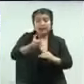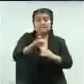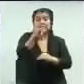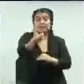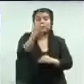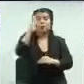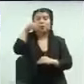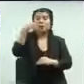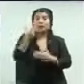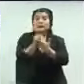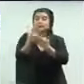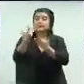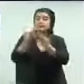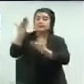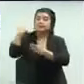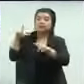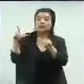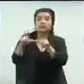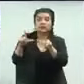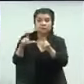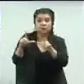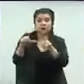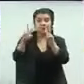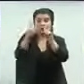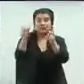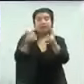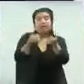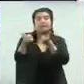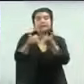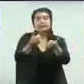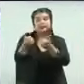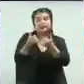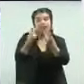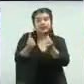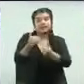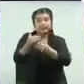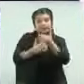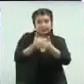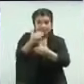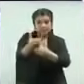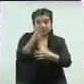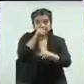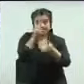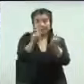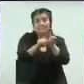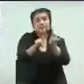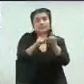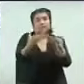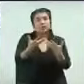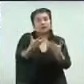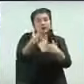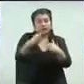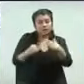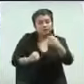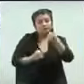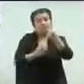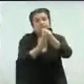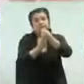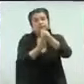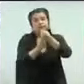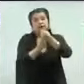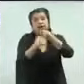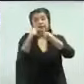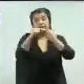pasada, las gestiones administrativas para el pago y para la reactivación del refuerzo de este puente, que es el puente